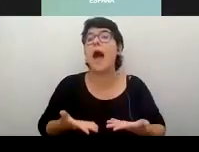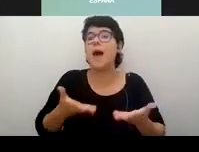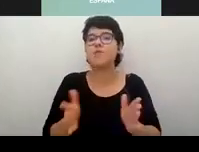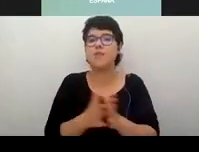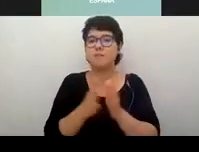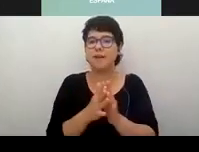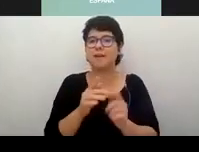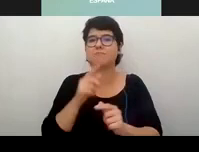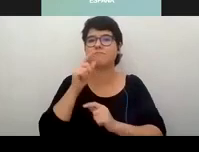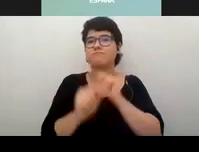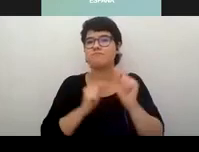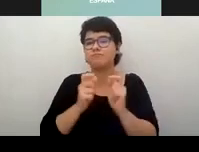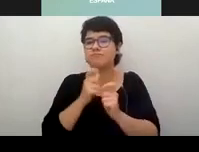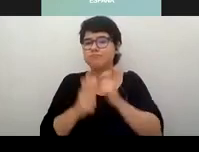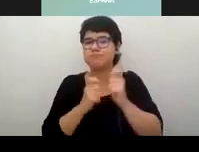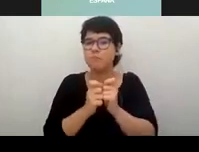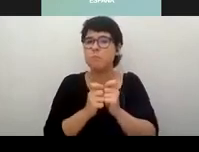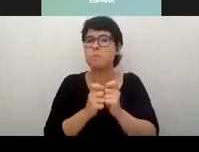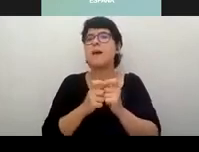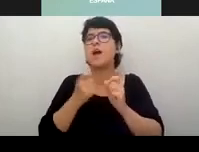y va a reducir las proinflamatorias. Como sabéis,